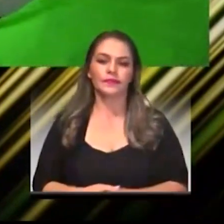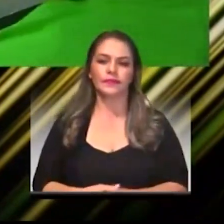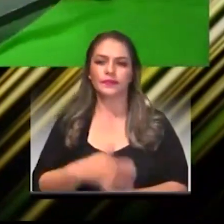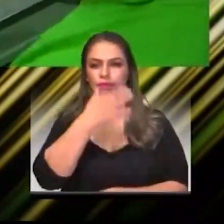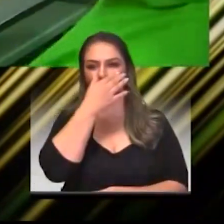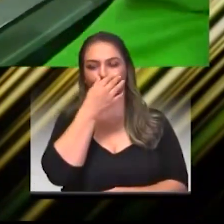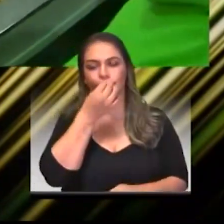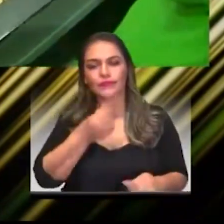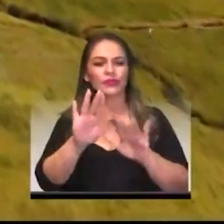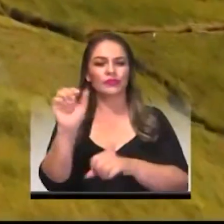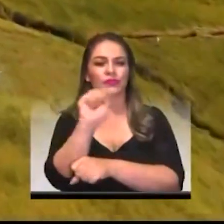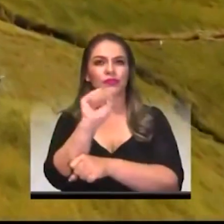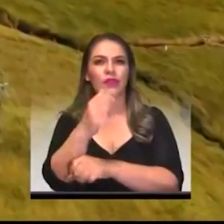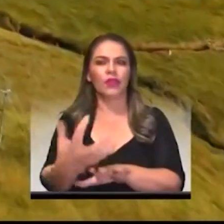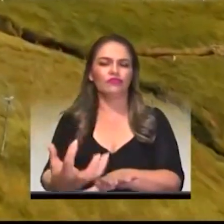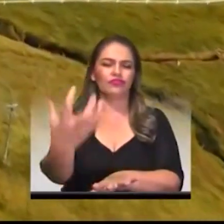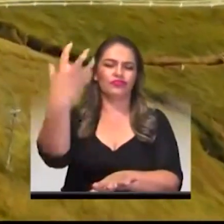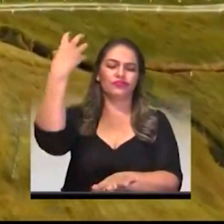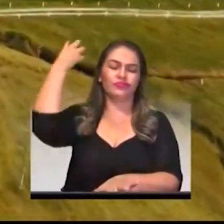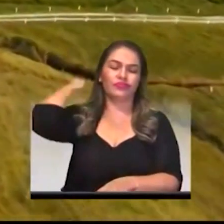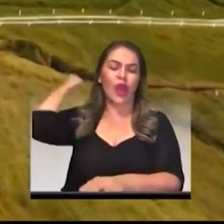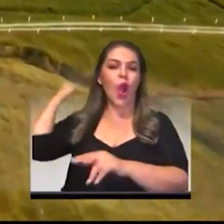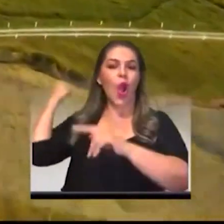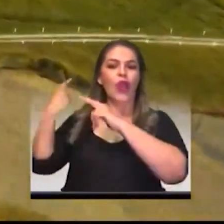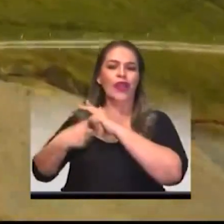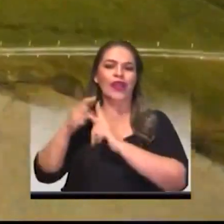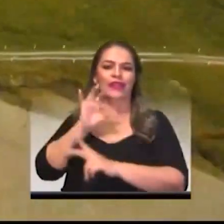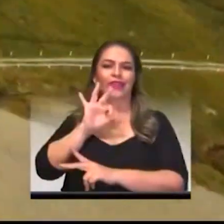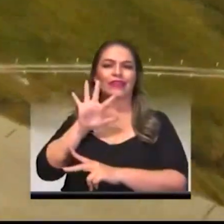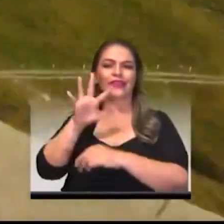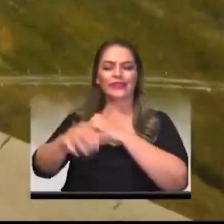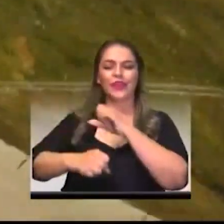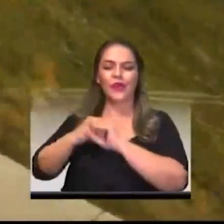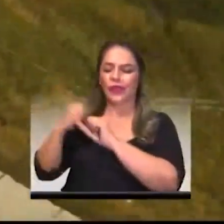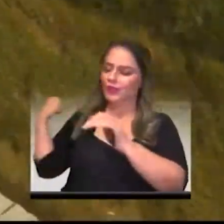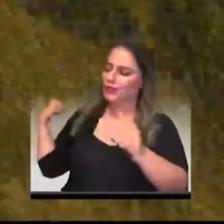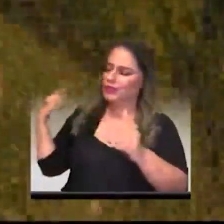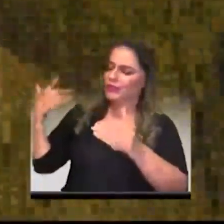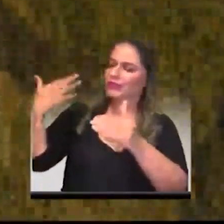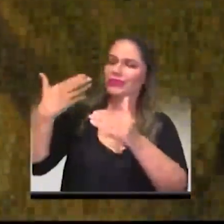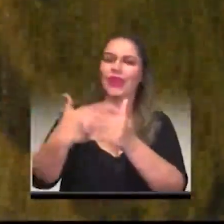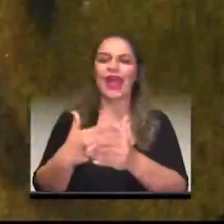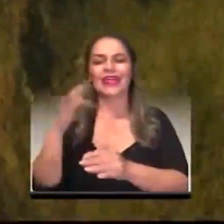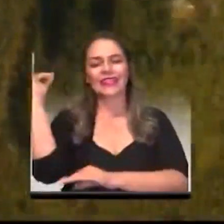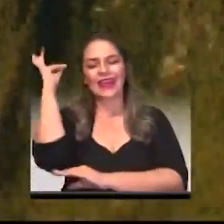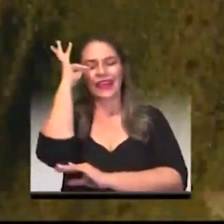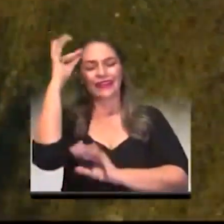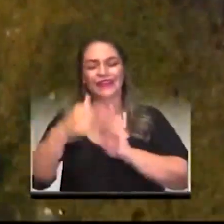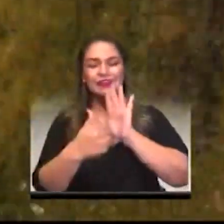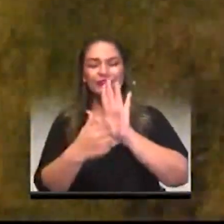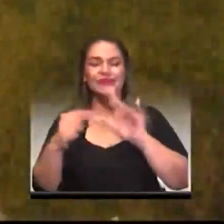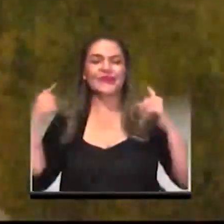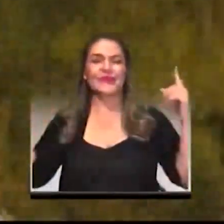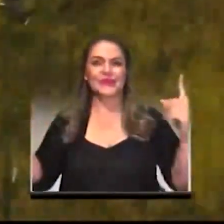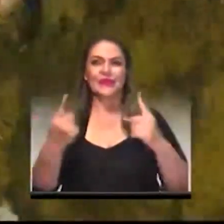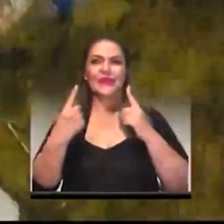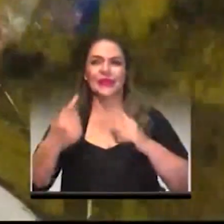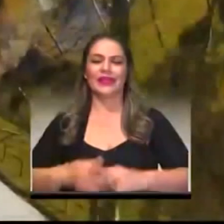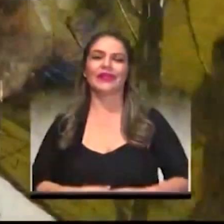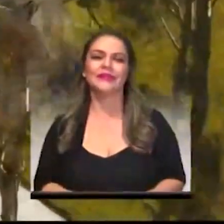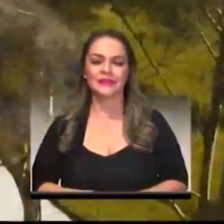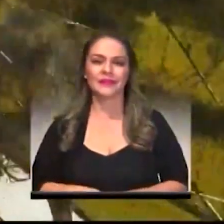de nuestro departamento. La meta es ir a cada rincón antioqueño para, de la mano de los gomosos de la realización